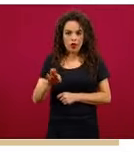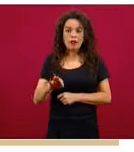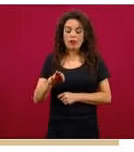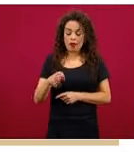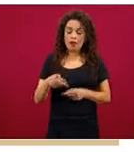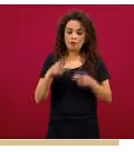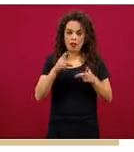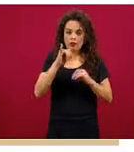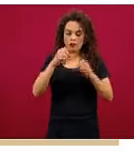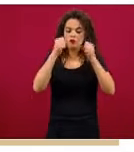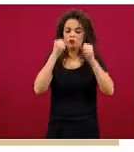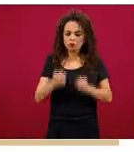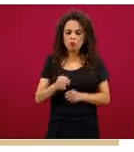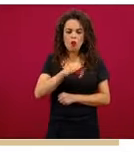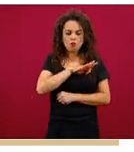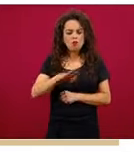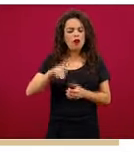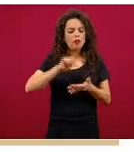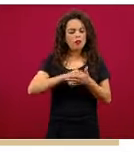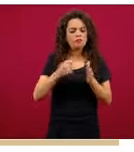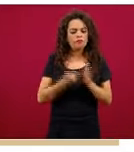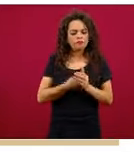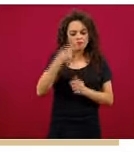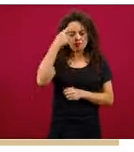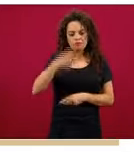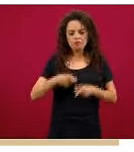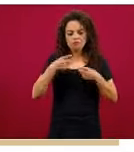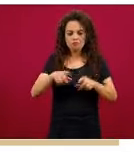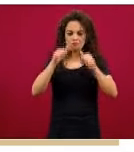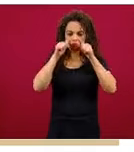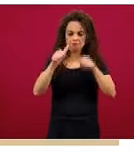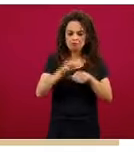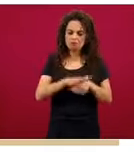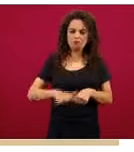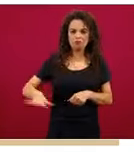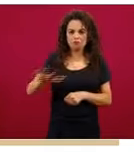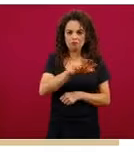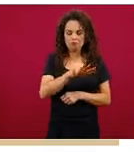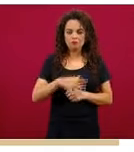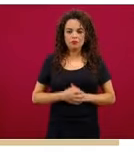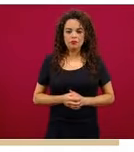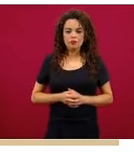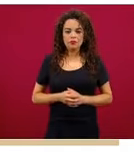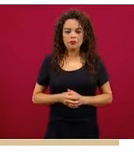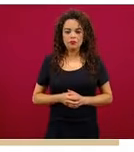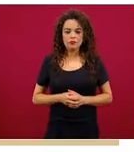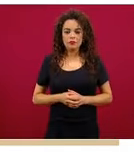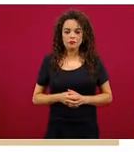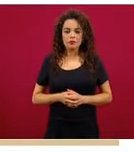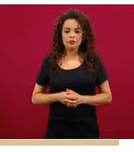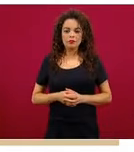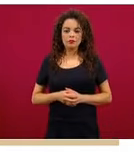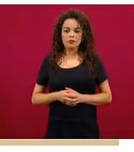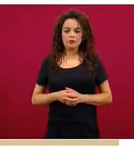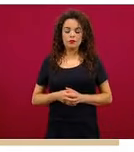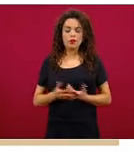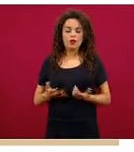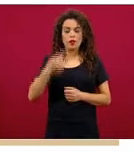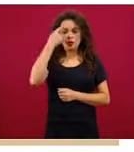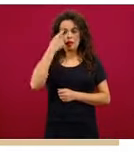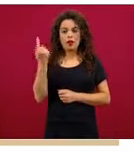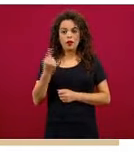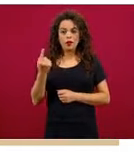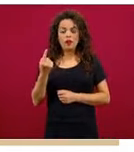constatar su capacidad técnica para poder de alguna manera acercarse a obtener